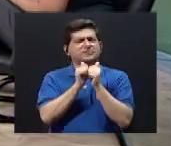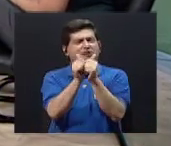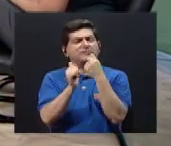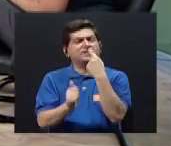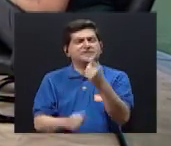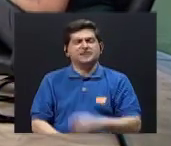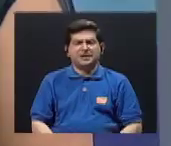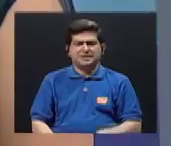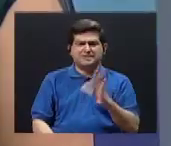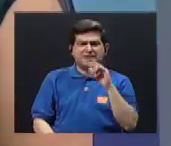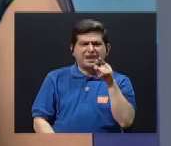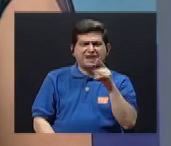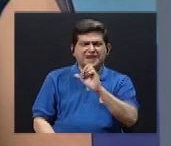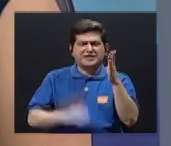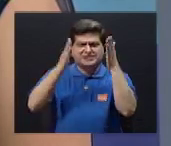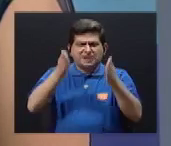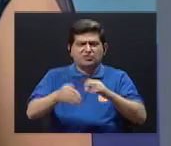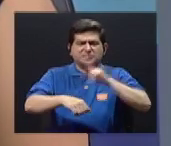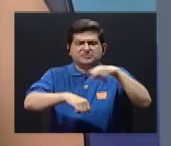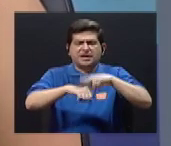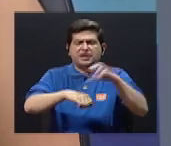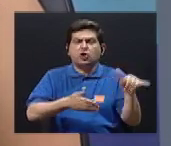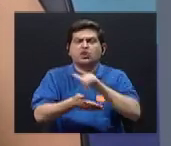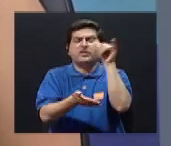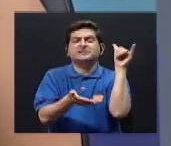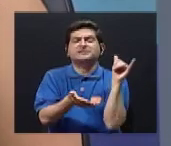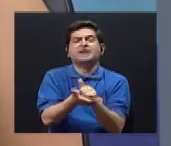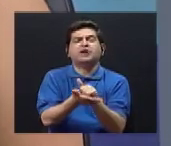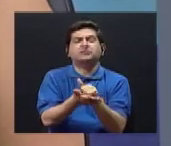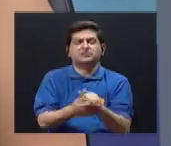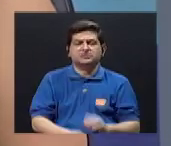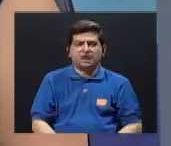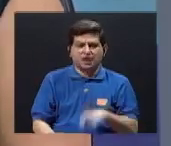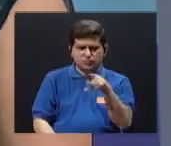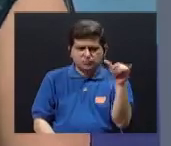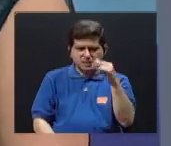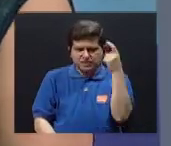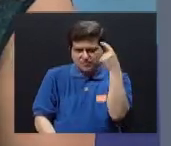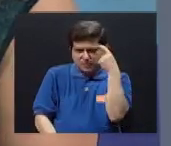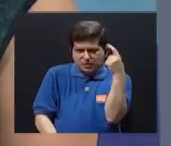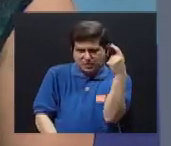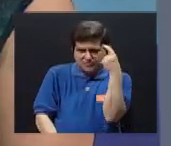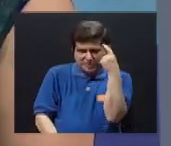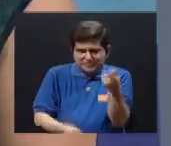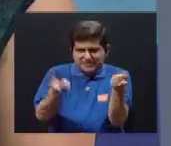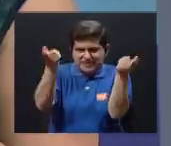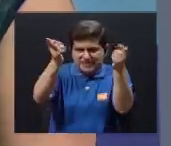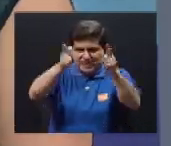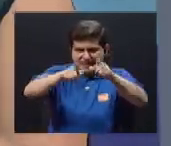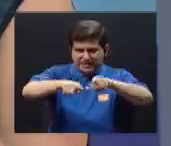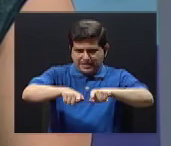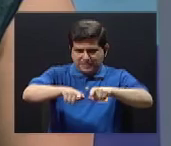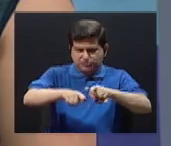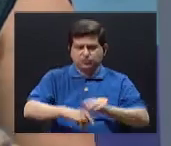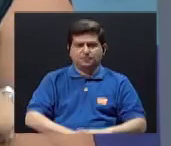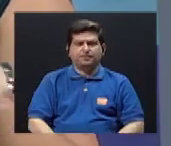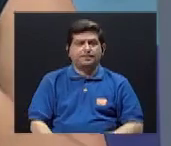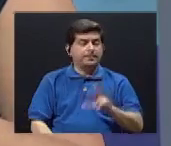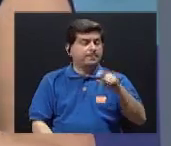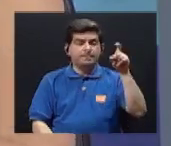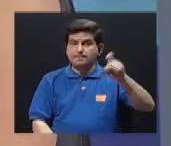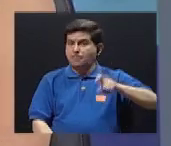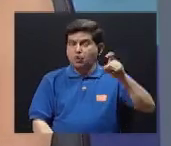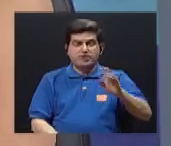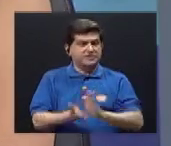que me acompañaba decía, bueno, pero ese es el Tico Promedio de San José. Ustedes también se plantearon el hecho de que, a ver,